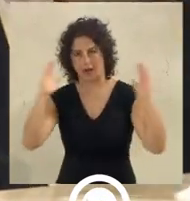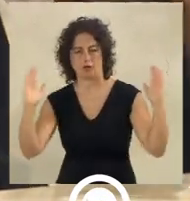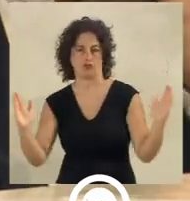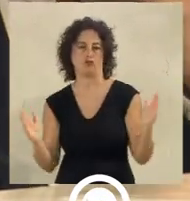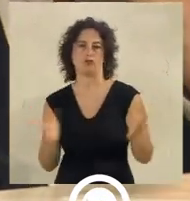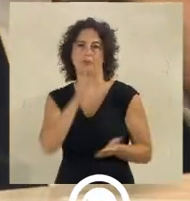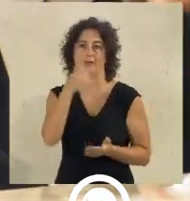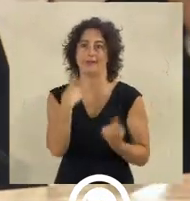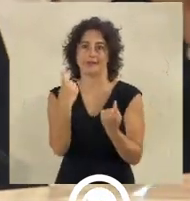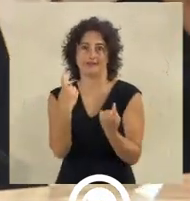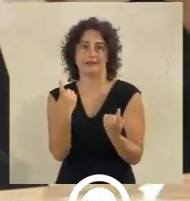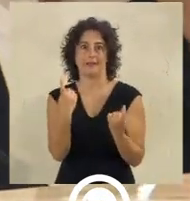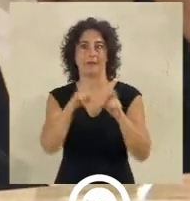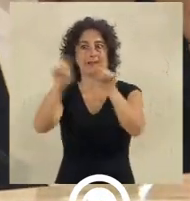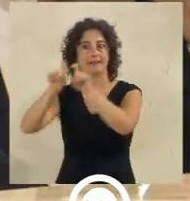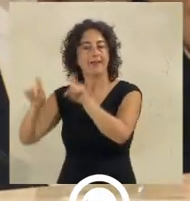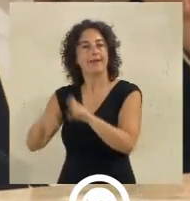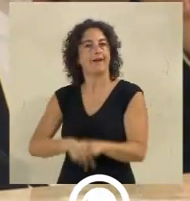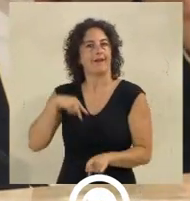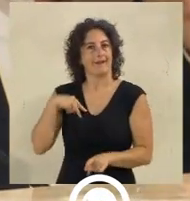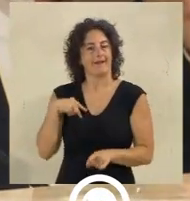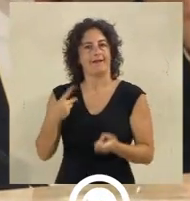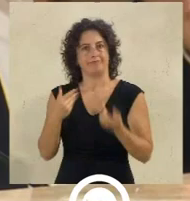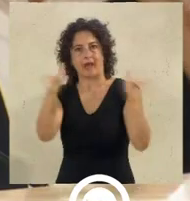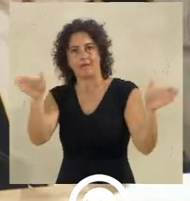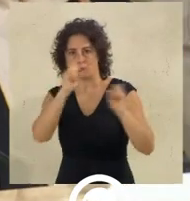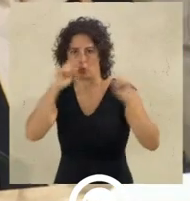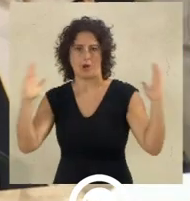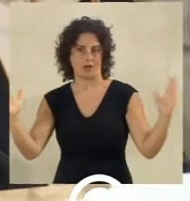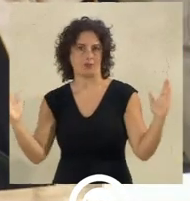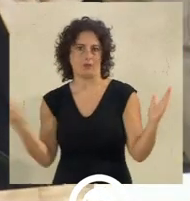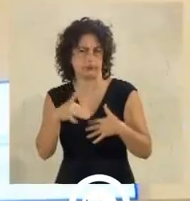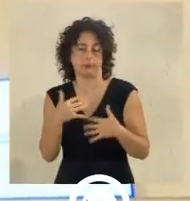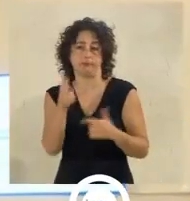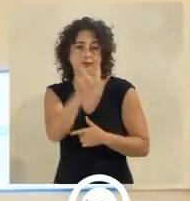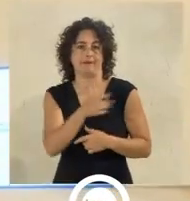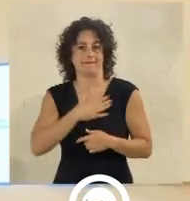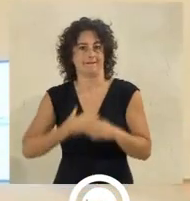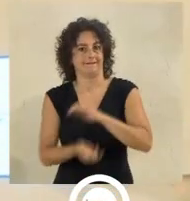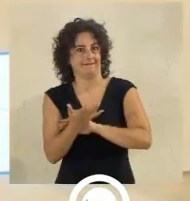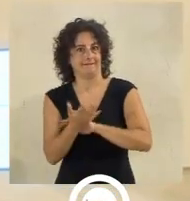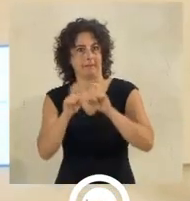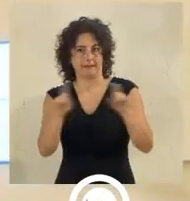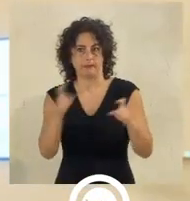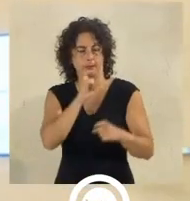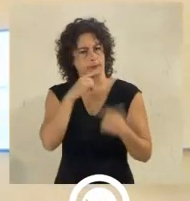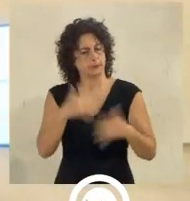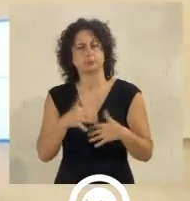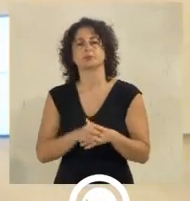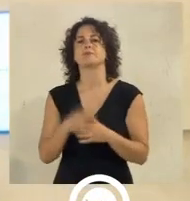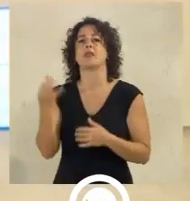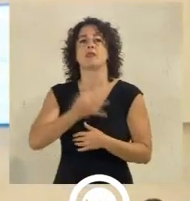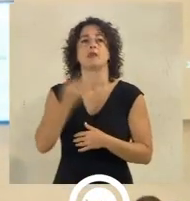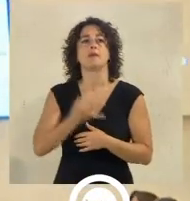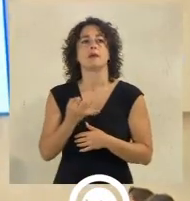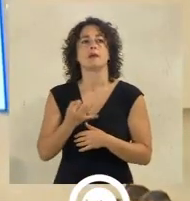pero necesitamos que las entidades hosteleras estén abiertas durante todo el año. El Pleno, además, ha aprobado los festivos locales